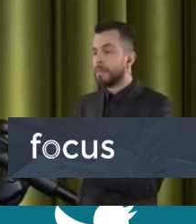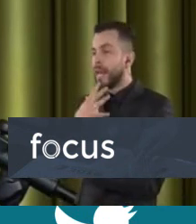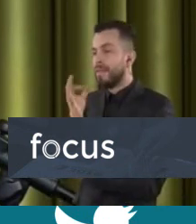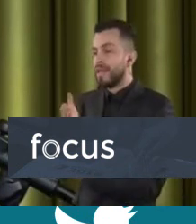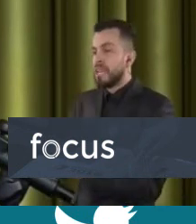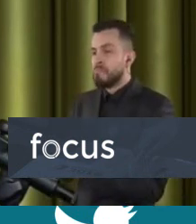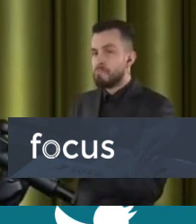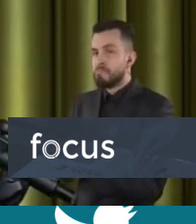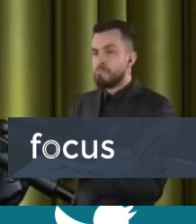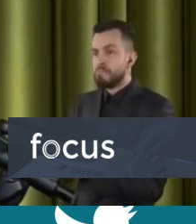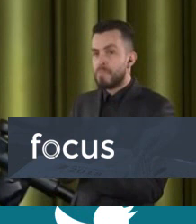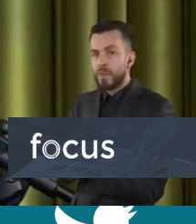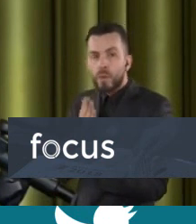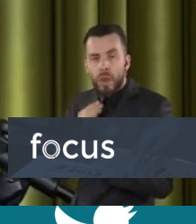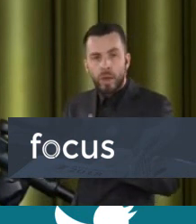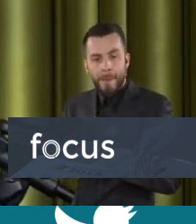firmamos con las FARC,